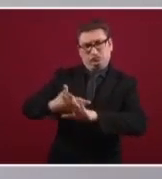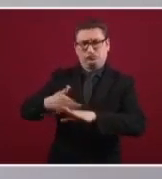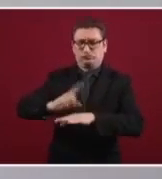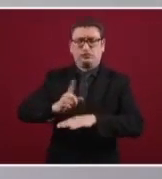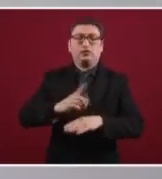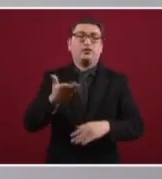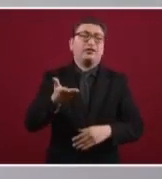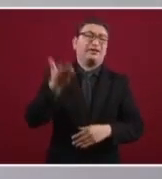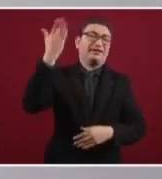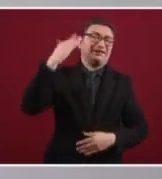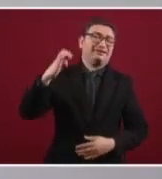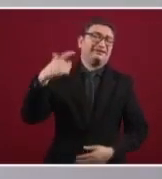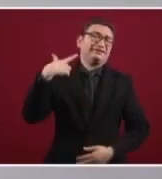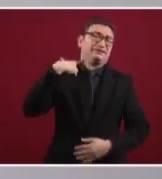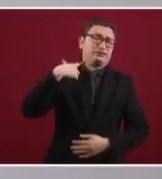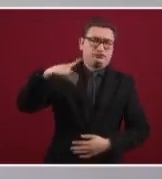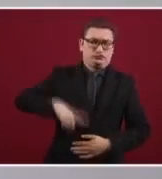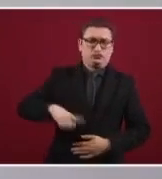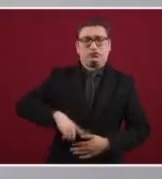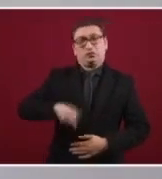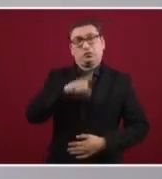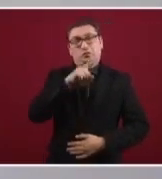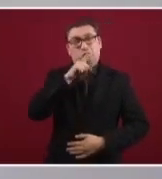otros gobiernos se quedaban callados